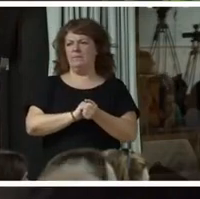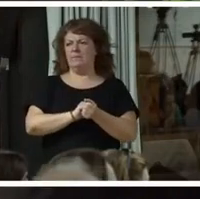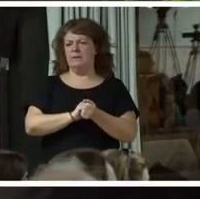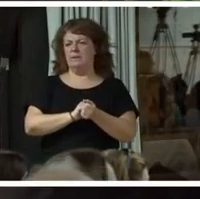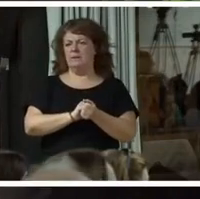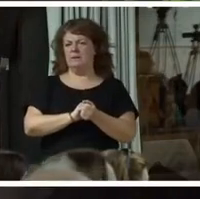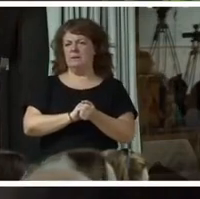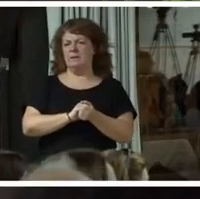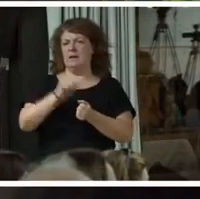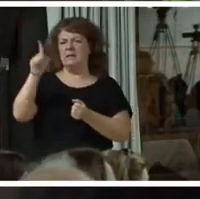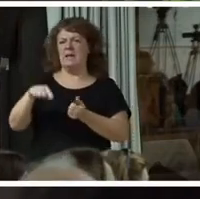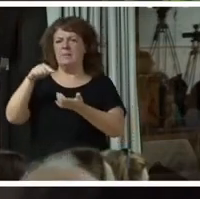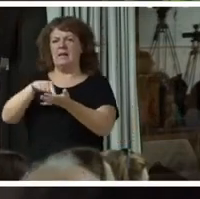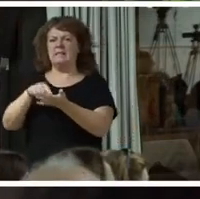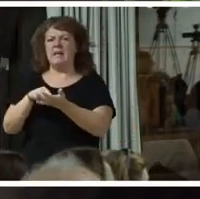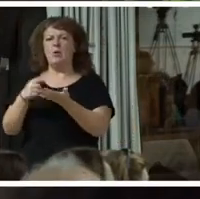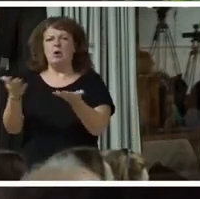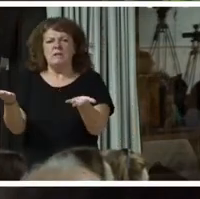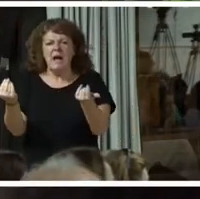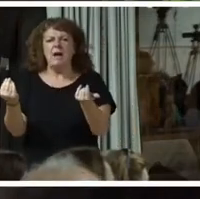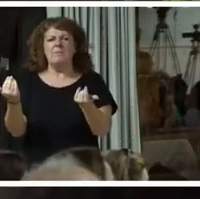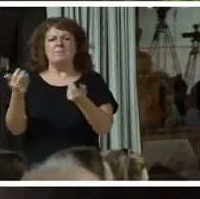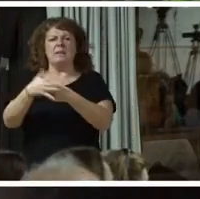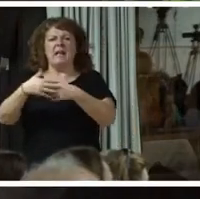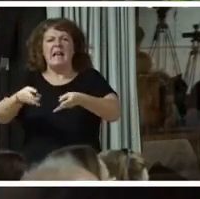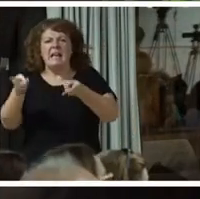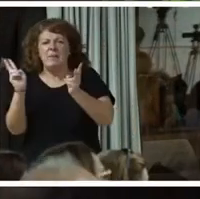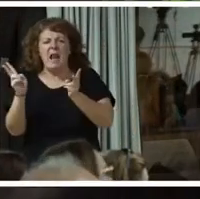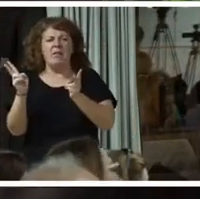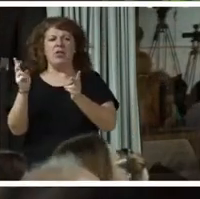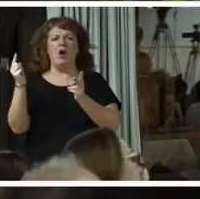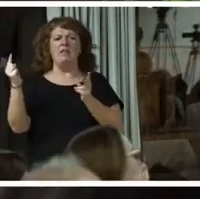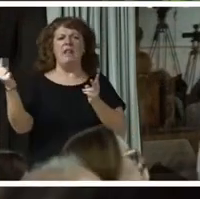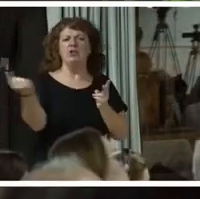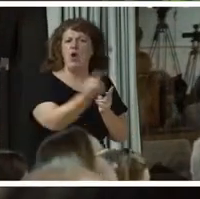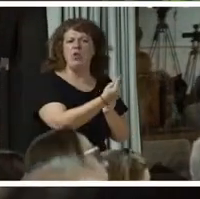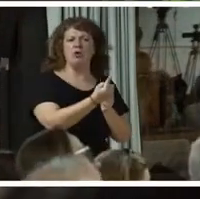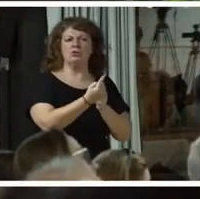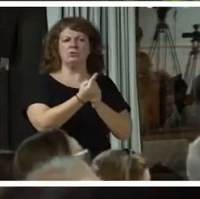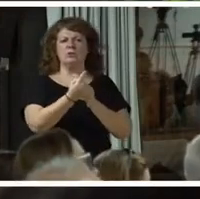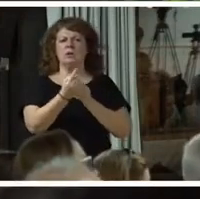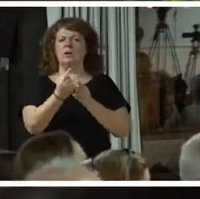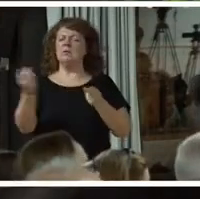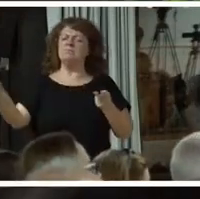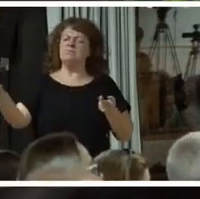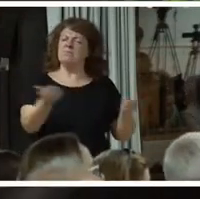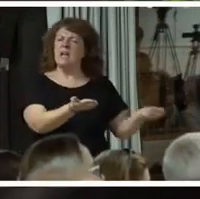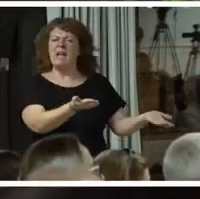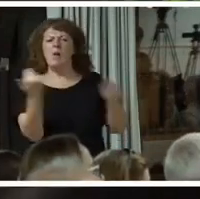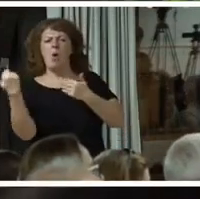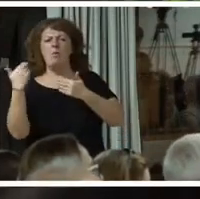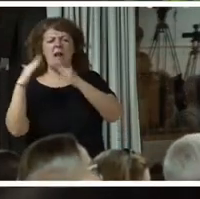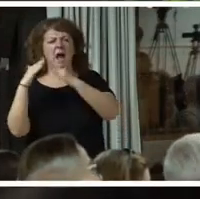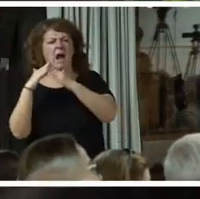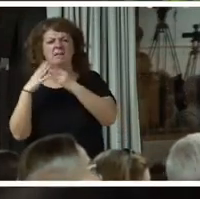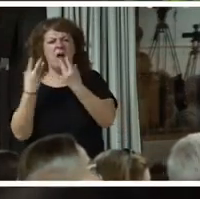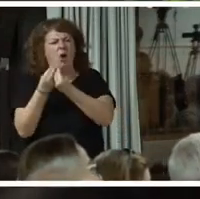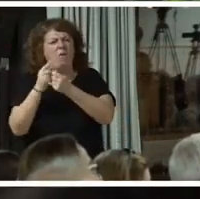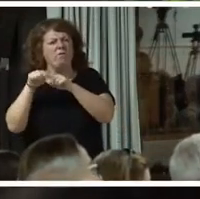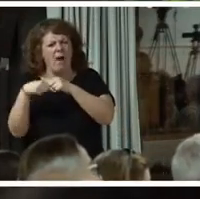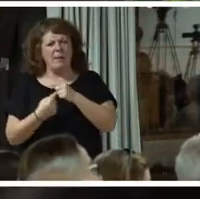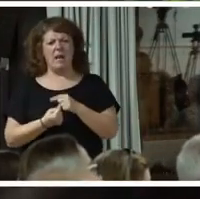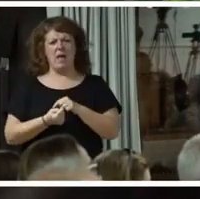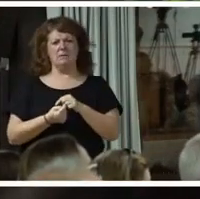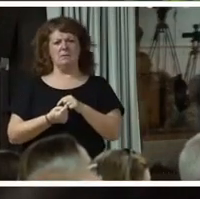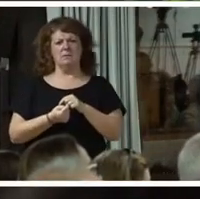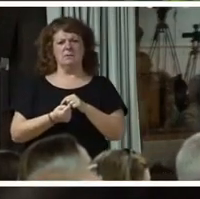luego exigimos la inmediata liberación de todos y cada uno de ellos que vuelvan a casa con sus familias